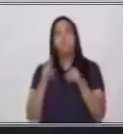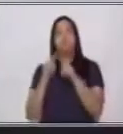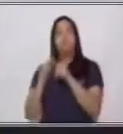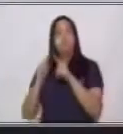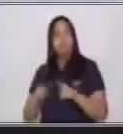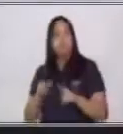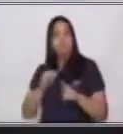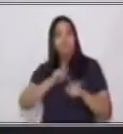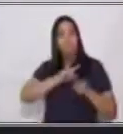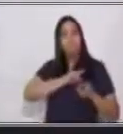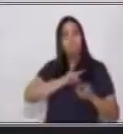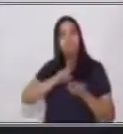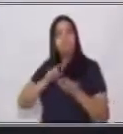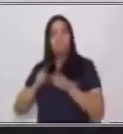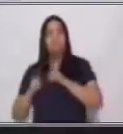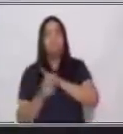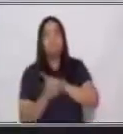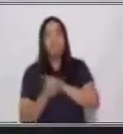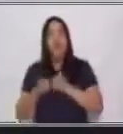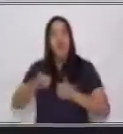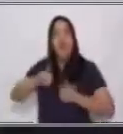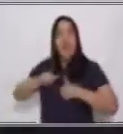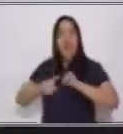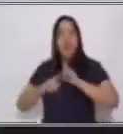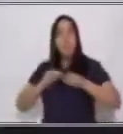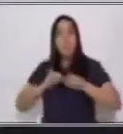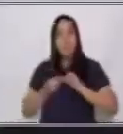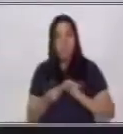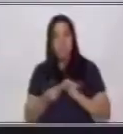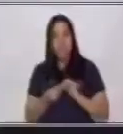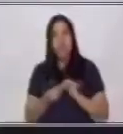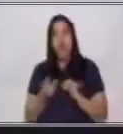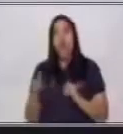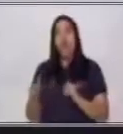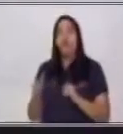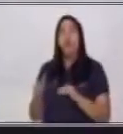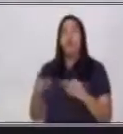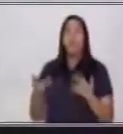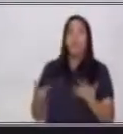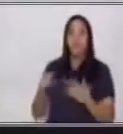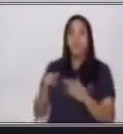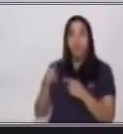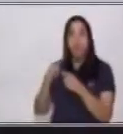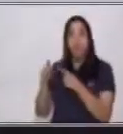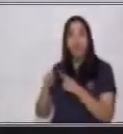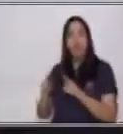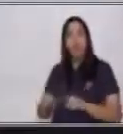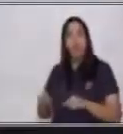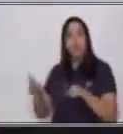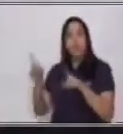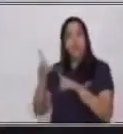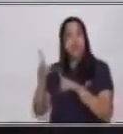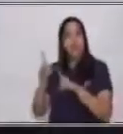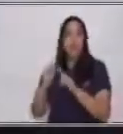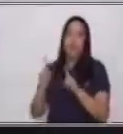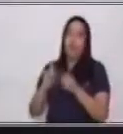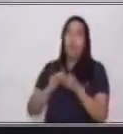Hoy vamos a trabajar el tema matriz inversa para resolver un sistema de ecuaciones